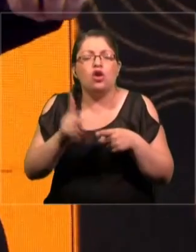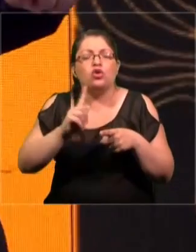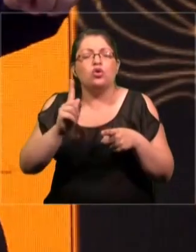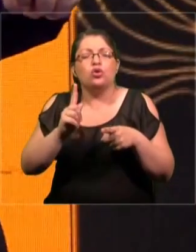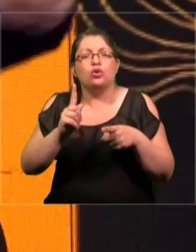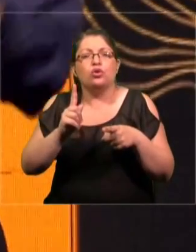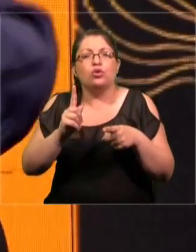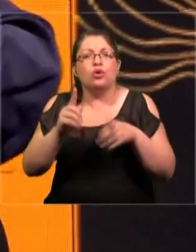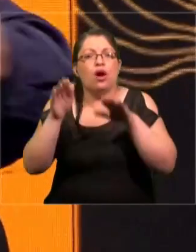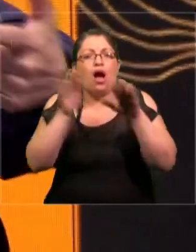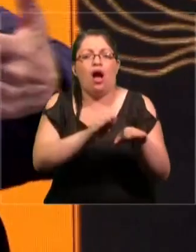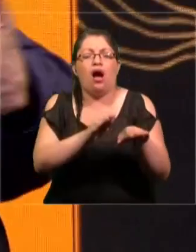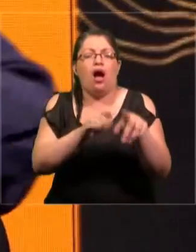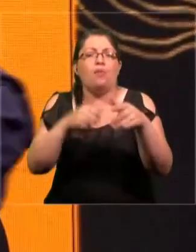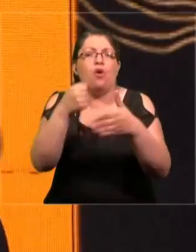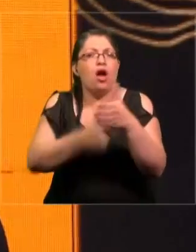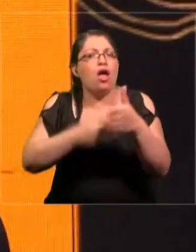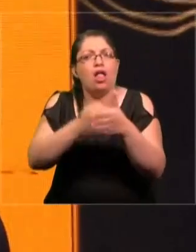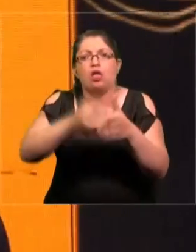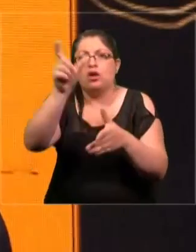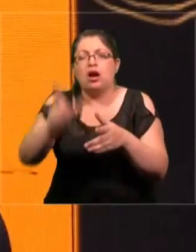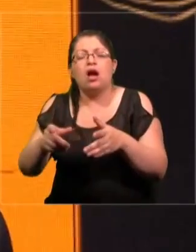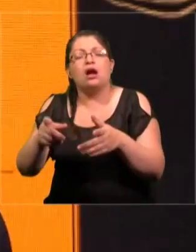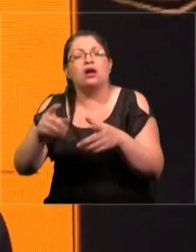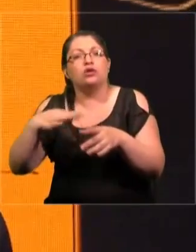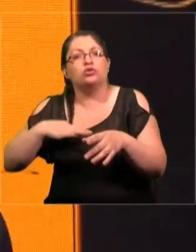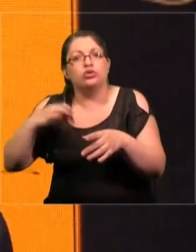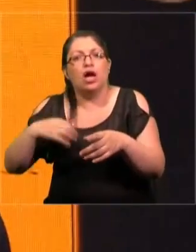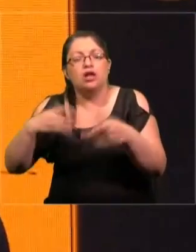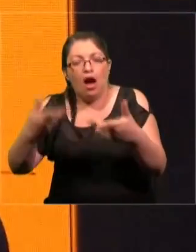del ciudadano cuya historia está examinando.